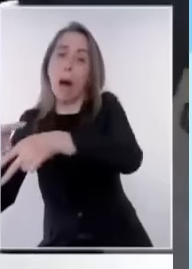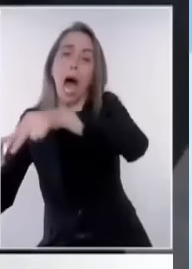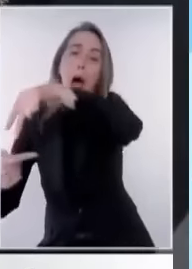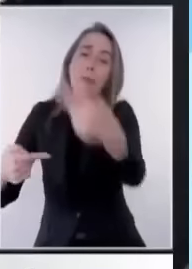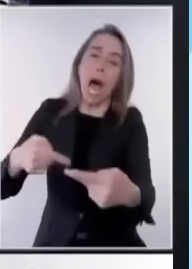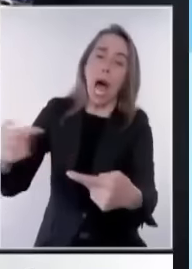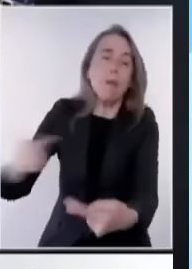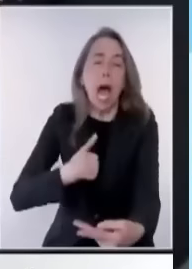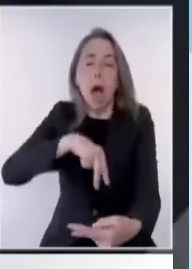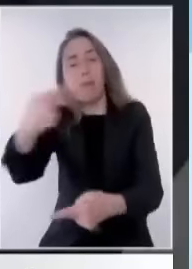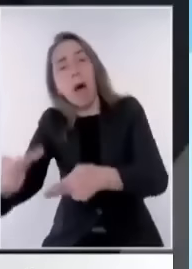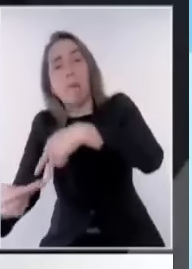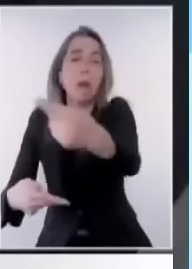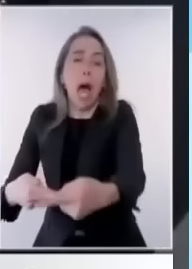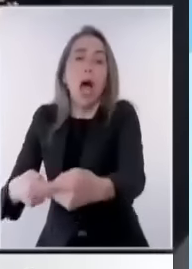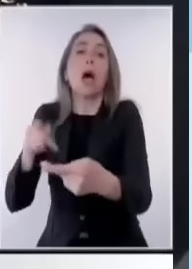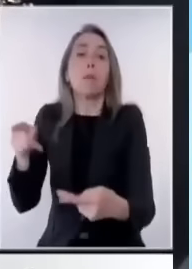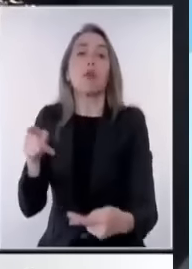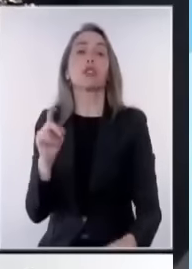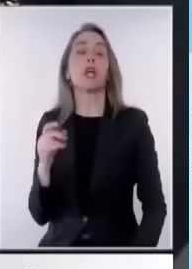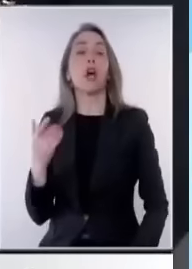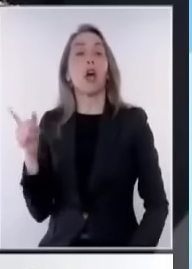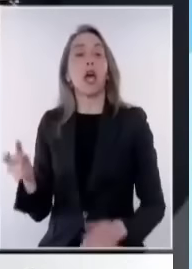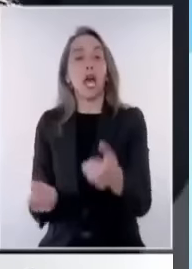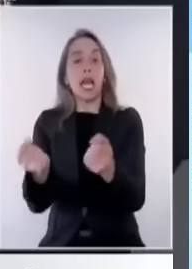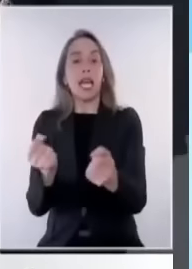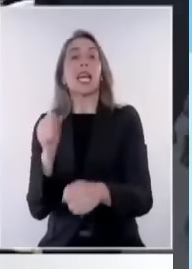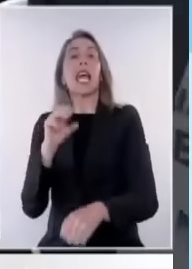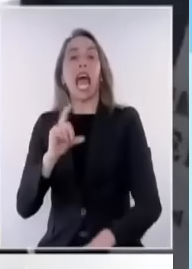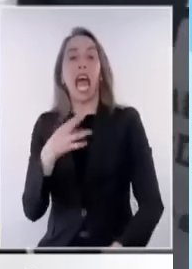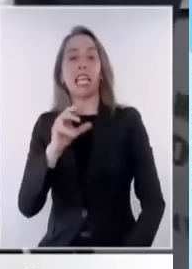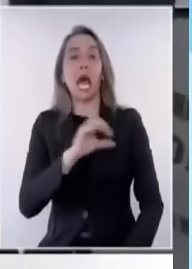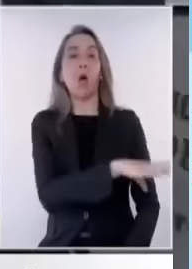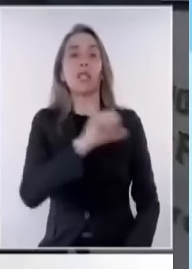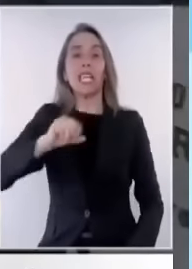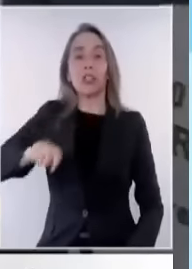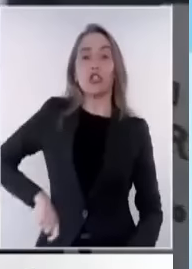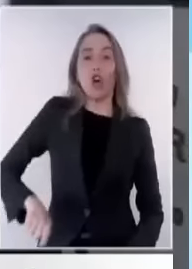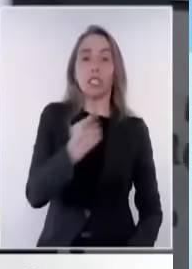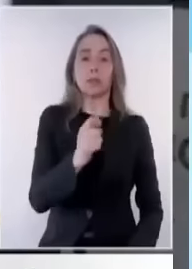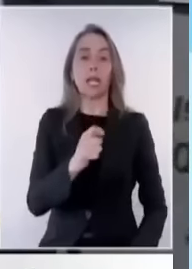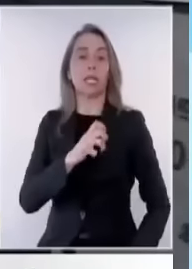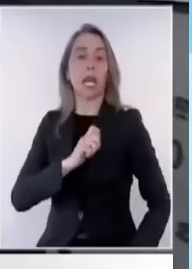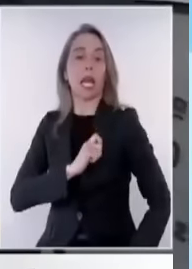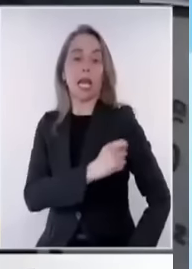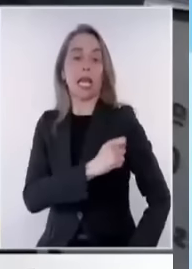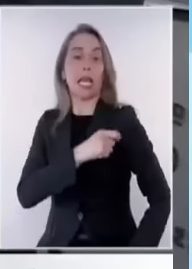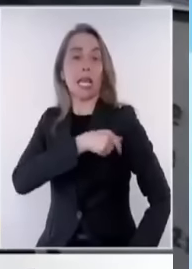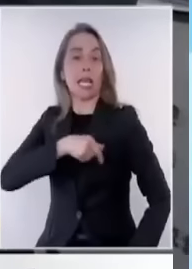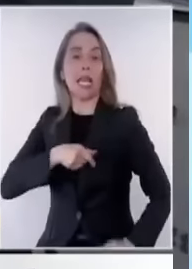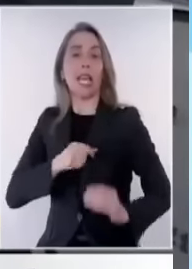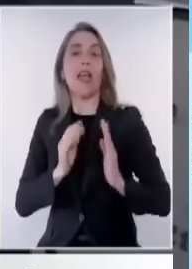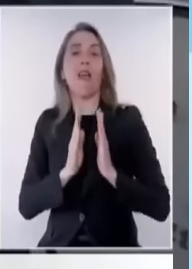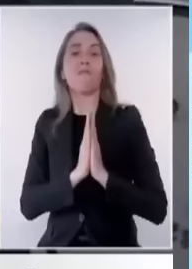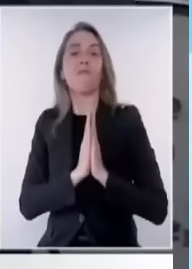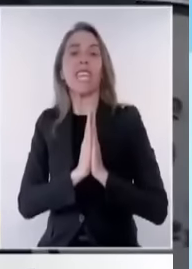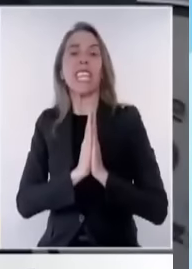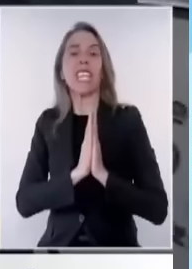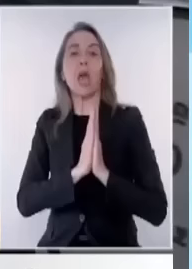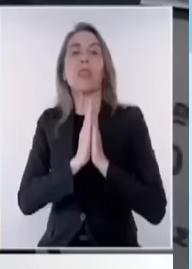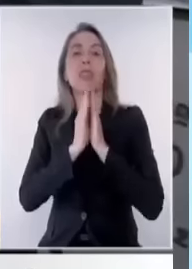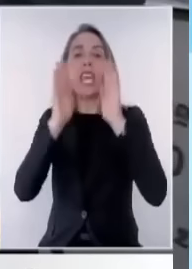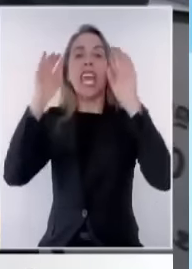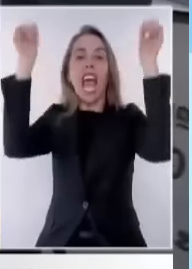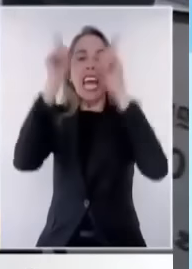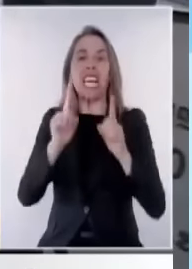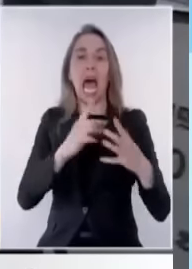por lo tanto los toma, y por eso que Grau se queda con la espada, con la medalla de Virgen de los Rayos que lleva la foto de la familia,